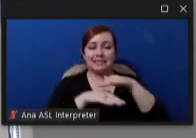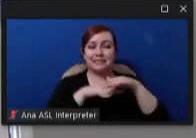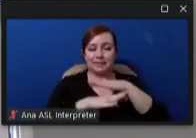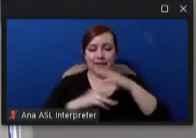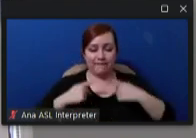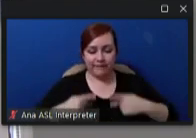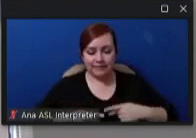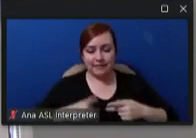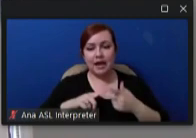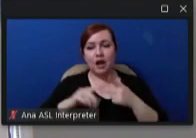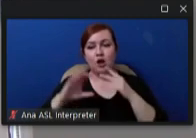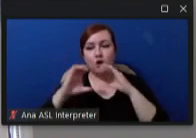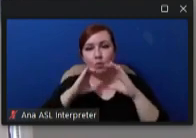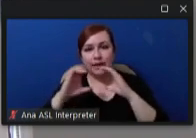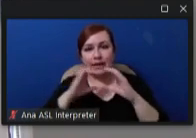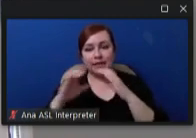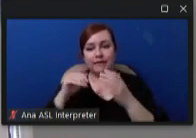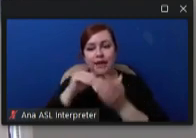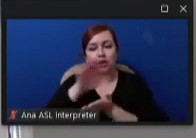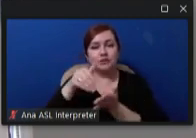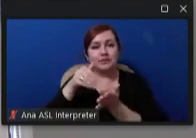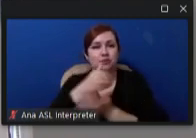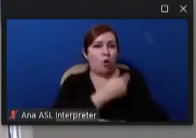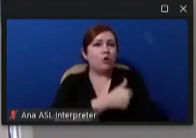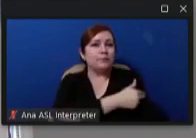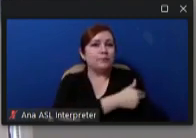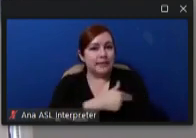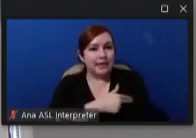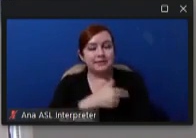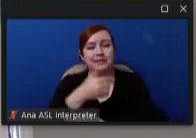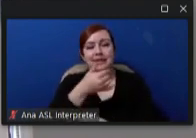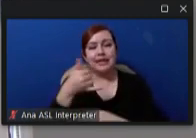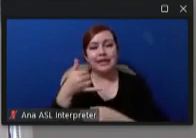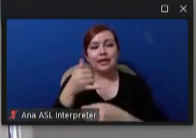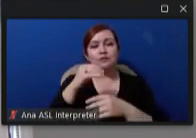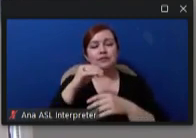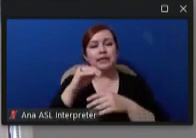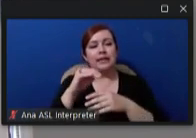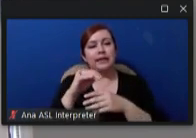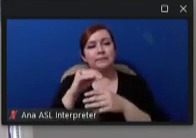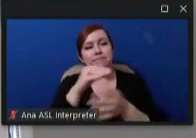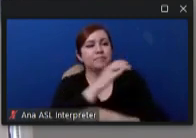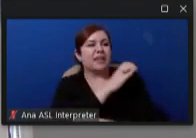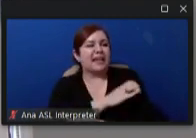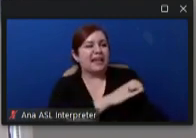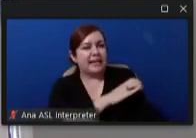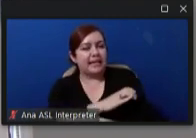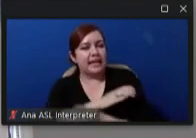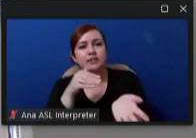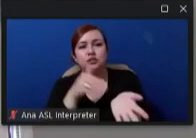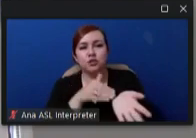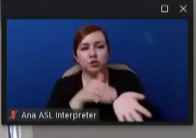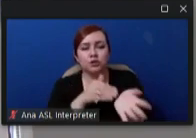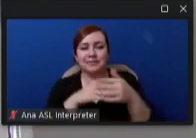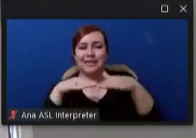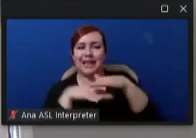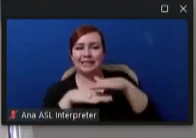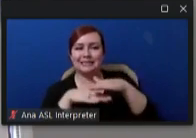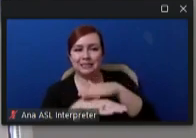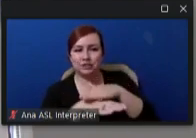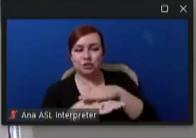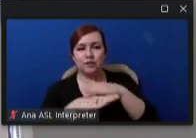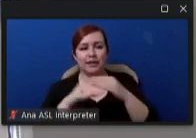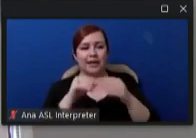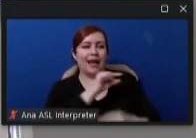comunicativa en los centros de salud y las instituciones de atención médica obstaculiza el acceso a servicios de calidad. Desde